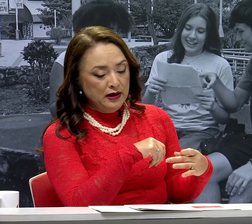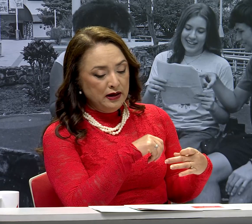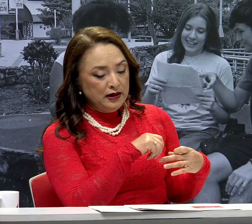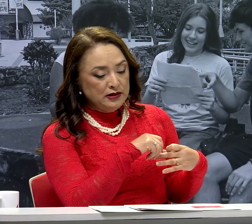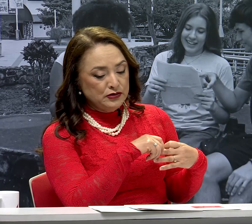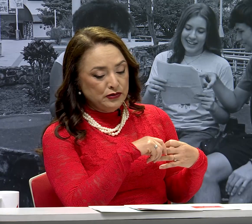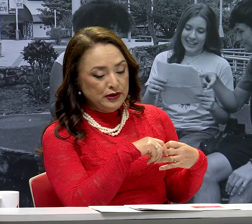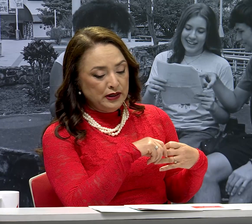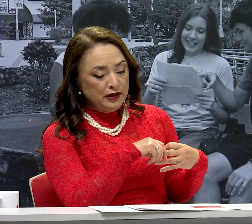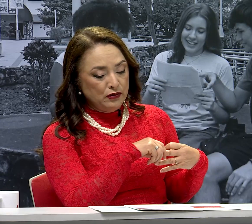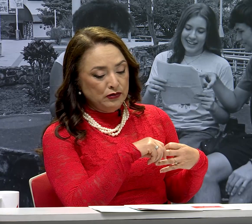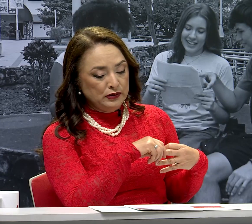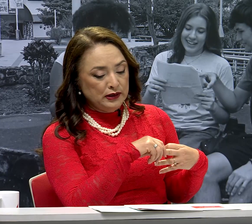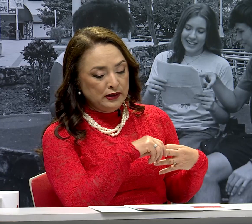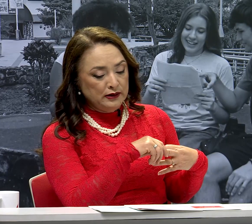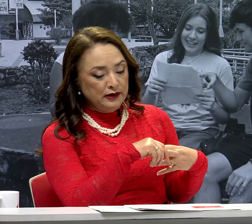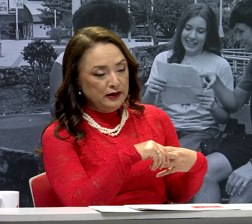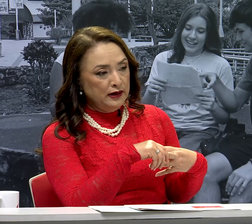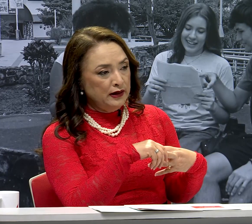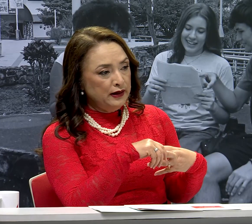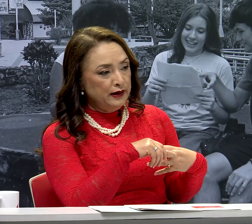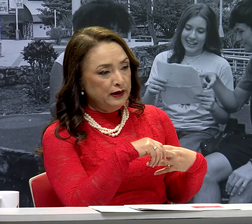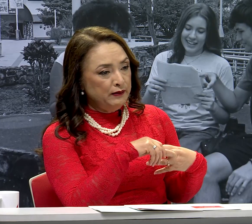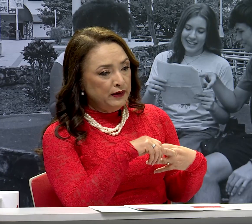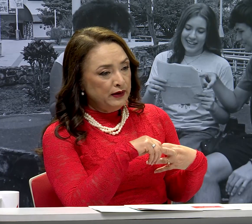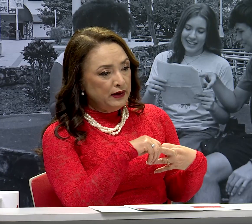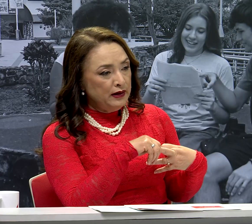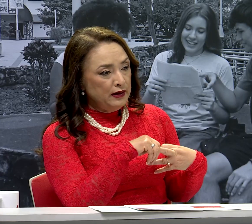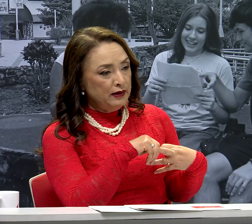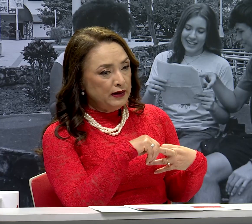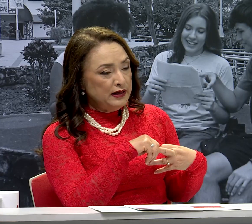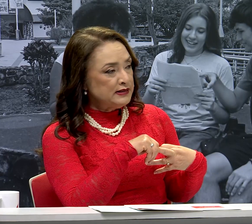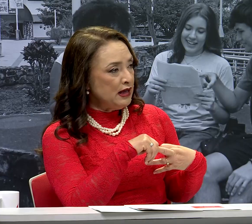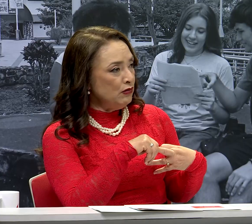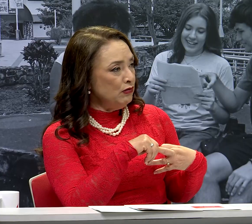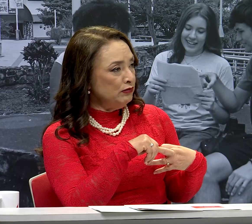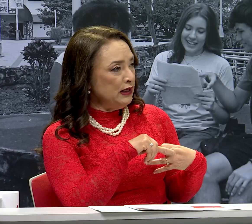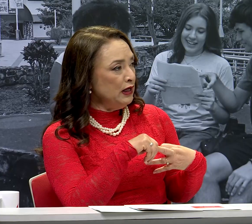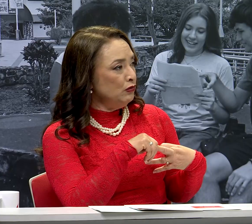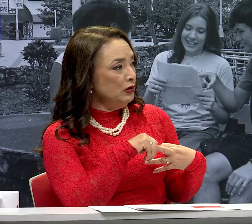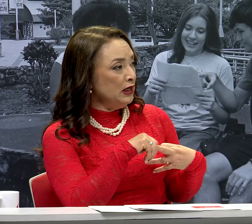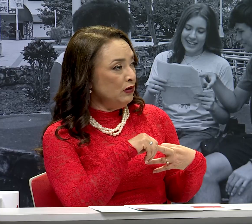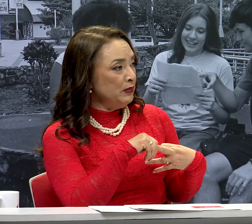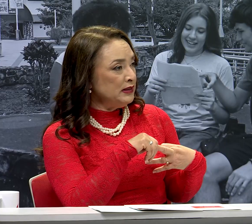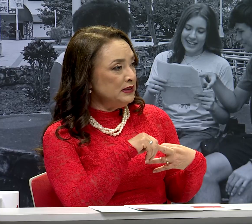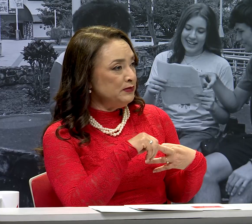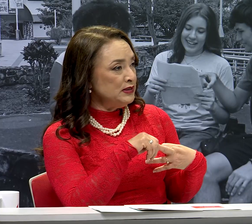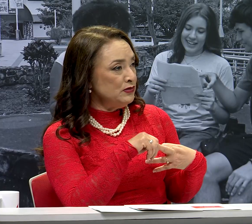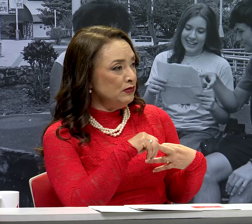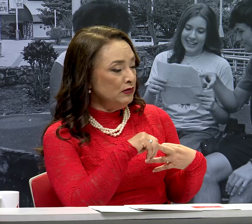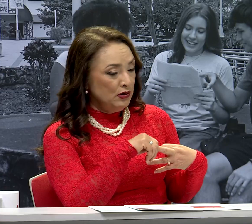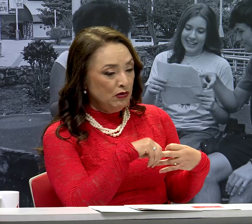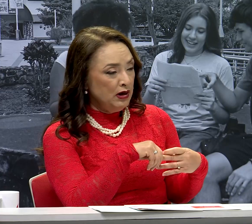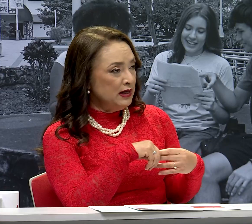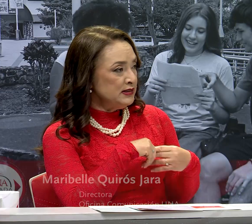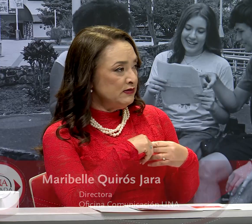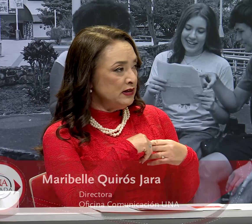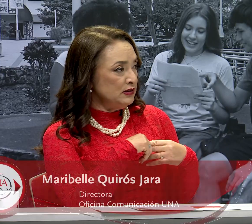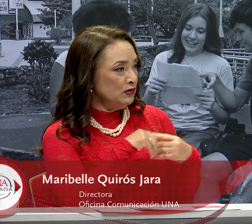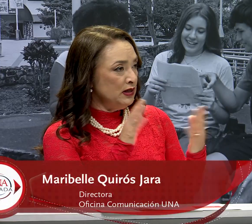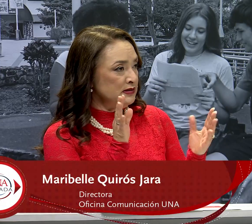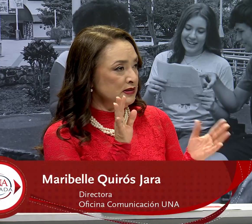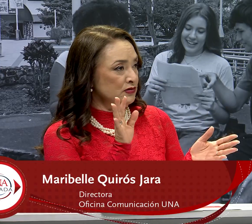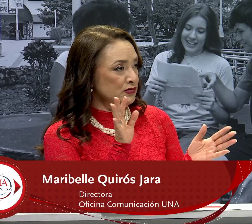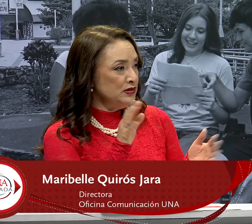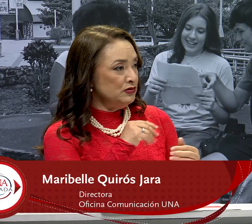sexual, estoy en contra de que el Estado tenga algún grado de participación, ojalá